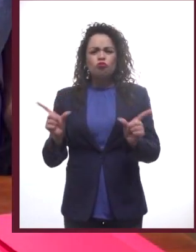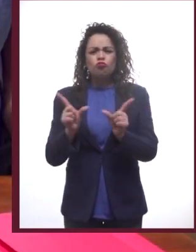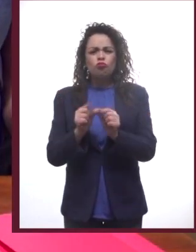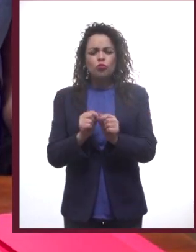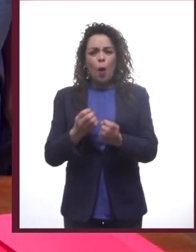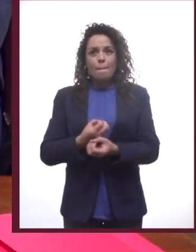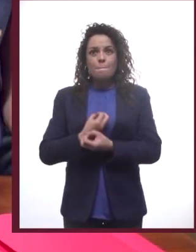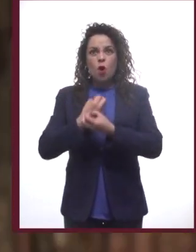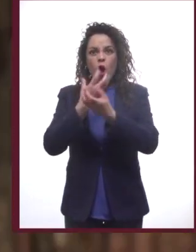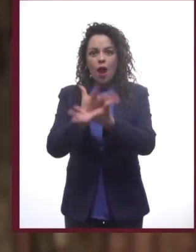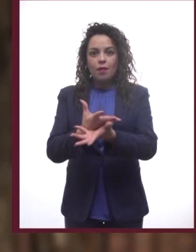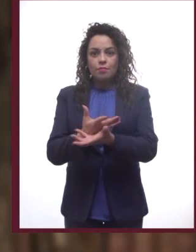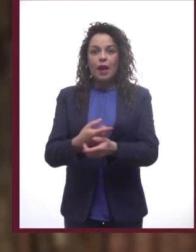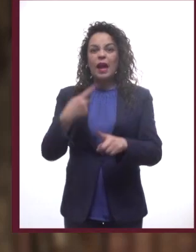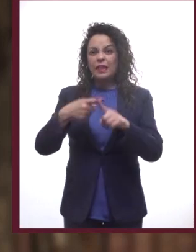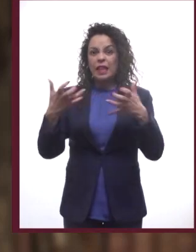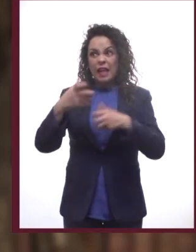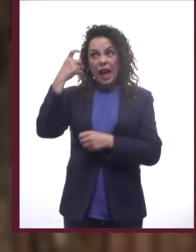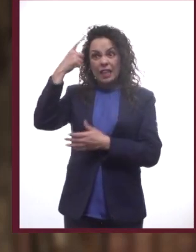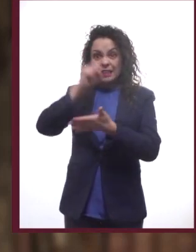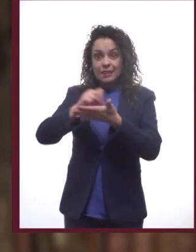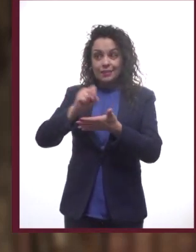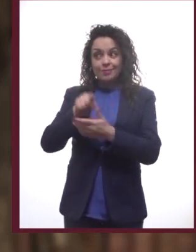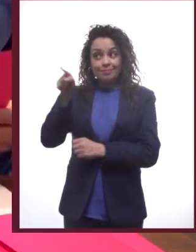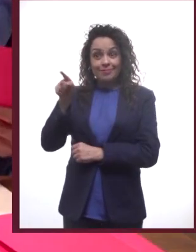poema. El poema es de Vivi.